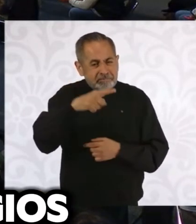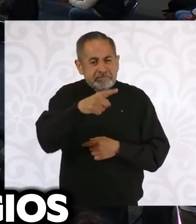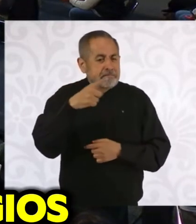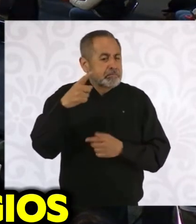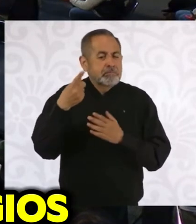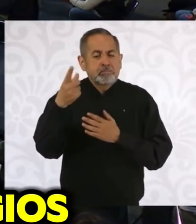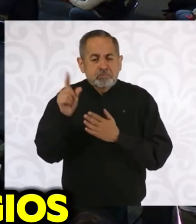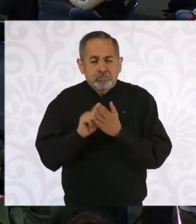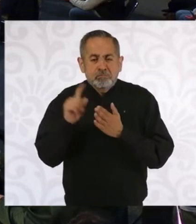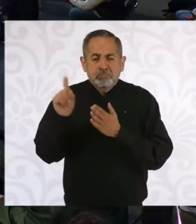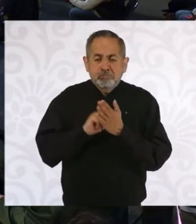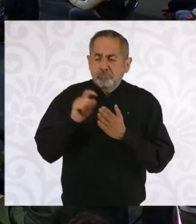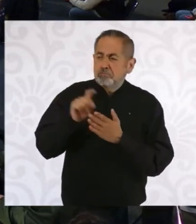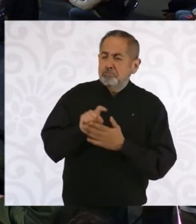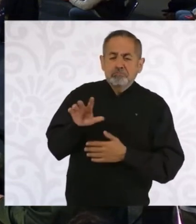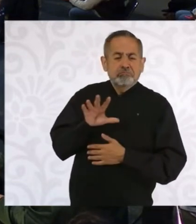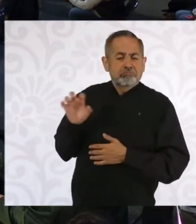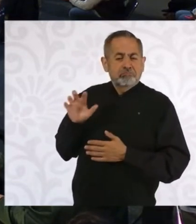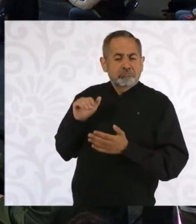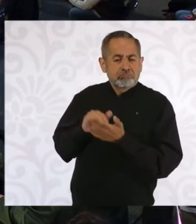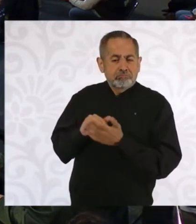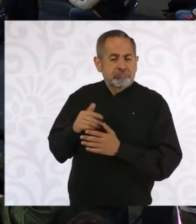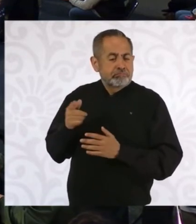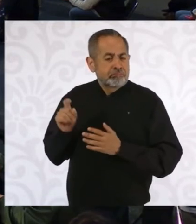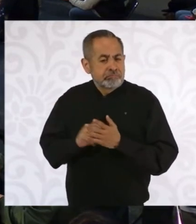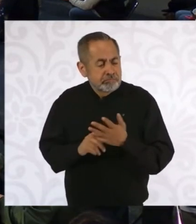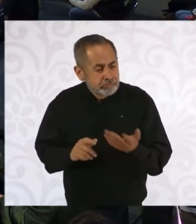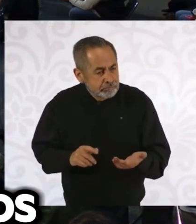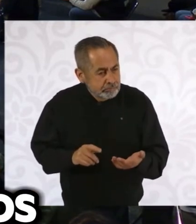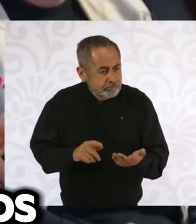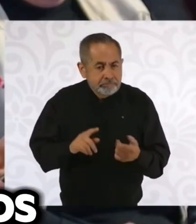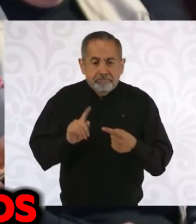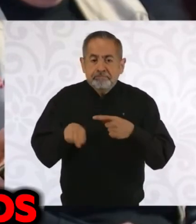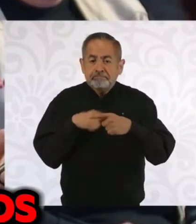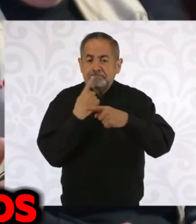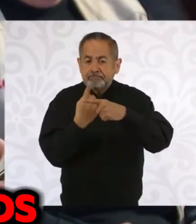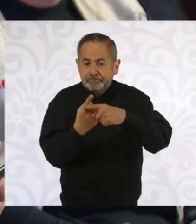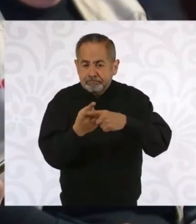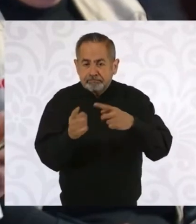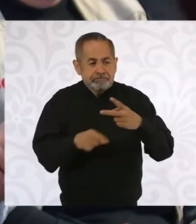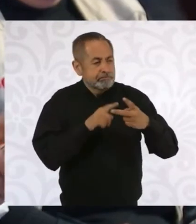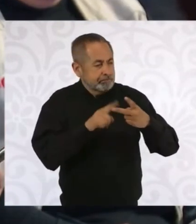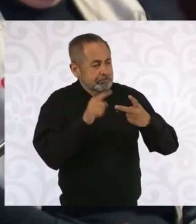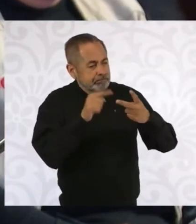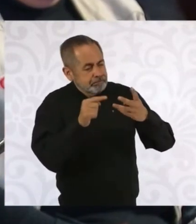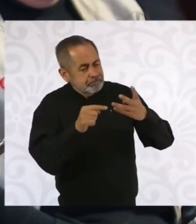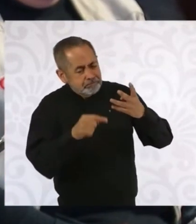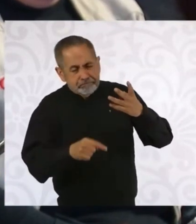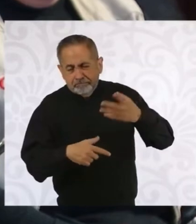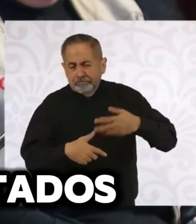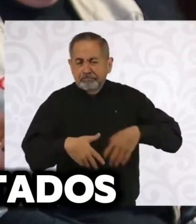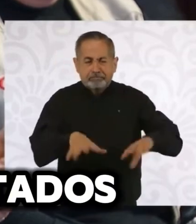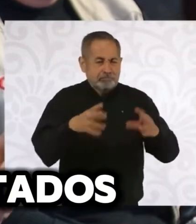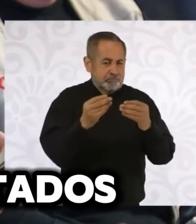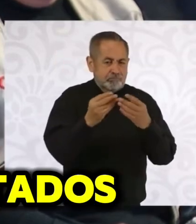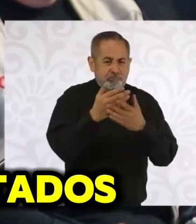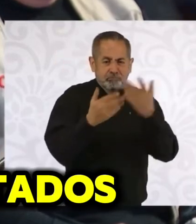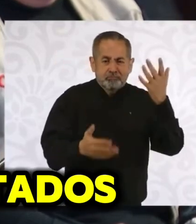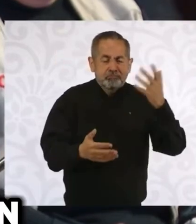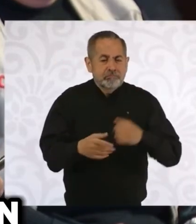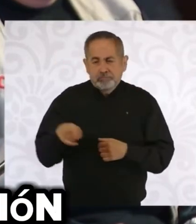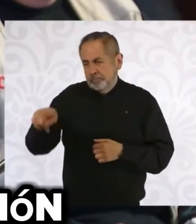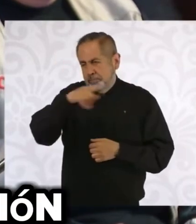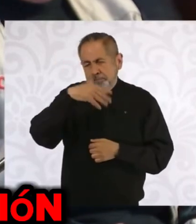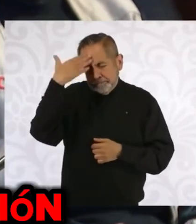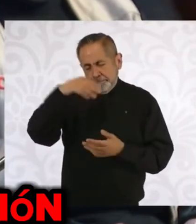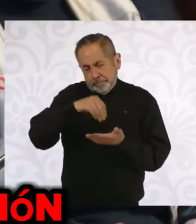perder estos privilegios. No contamos los otros beneficios que están ya también ampliamente